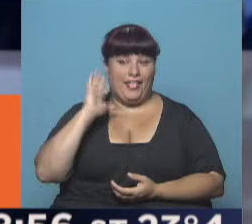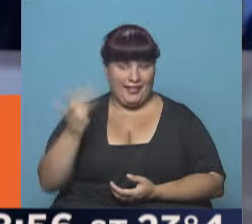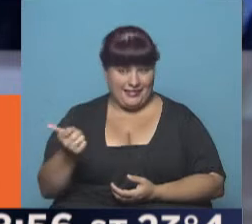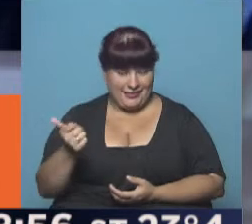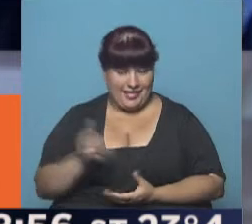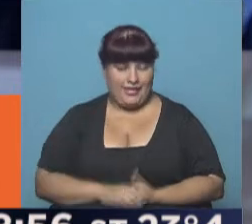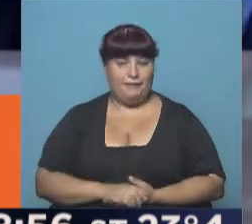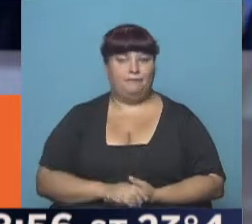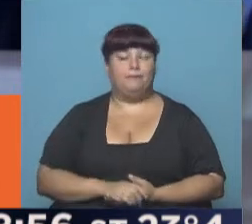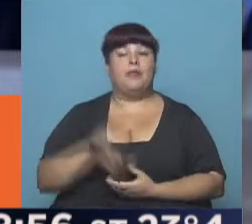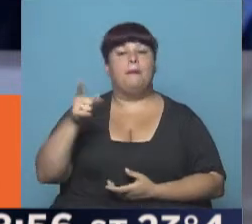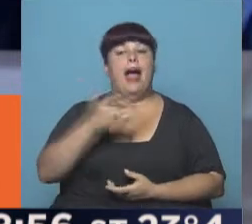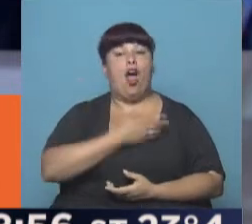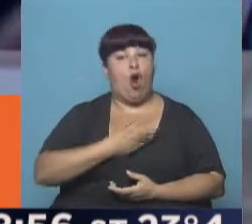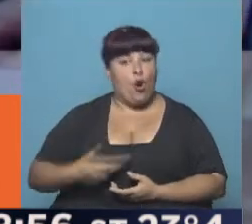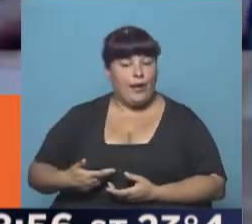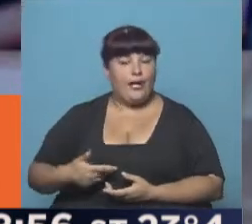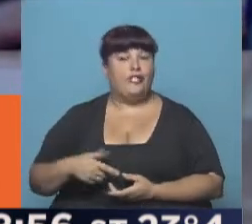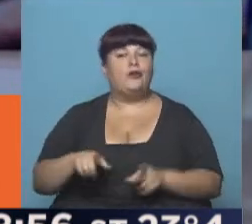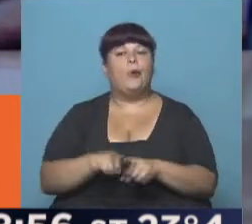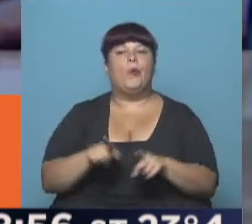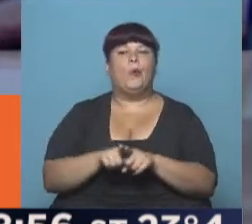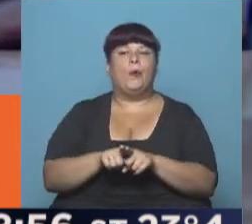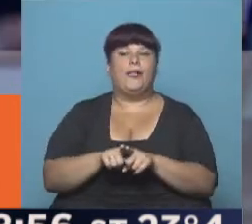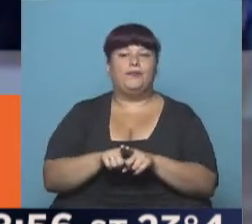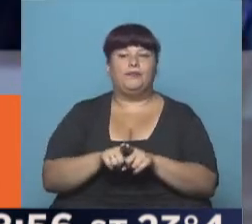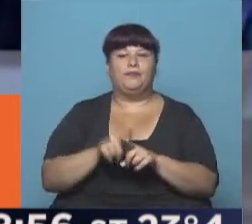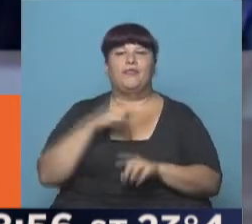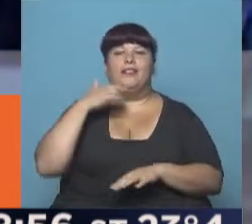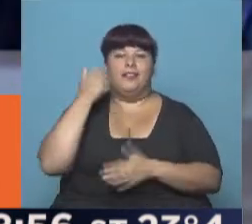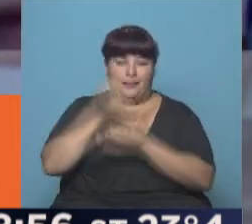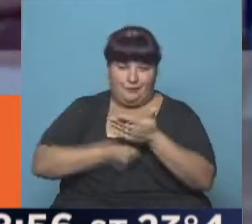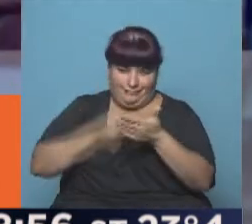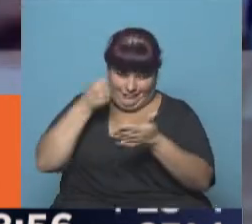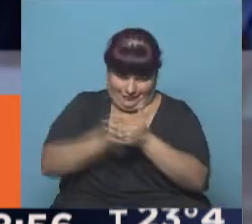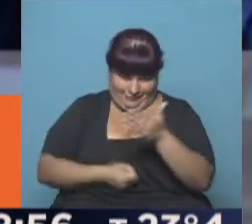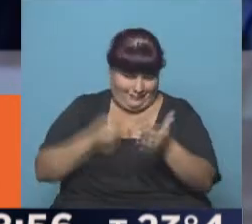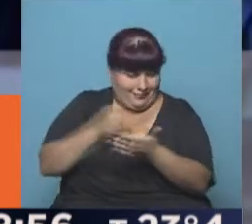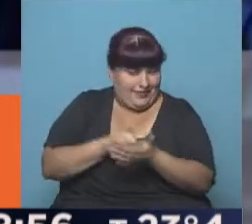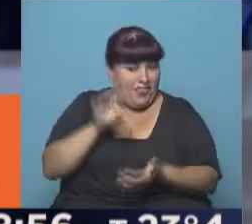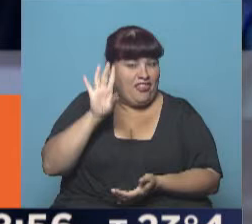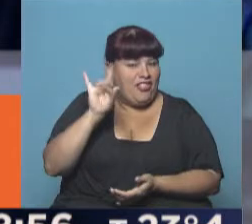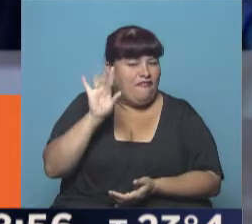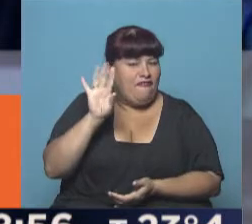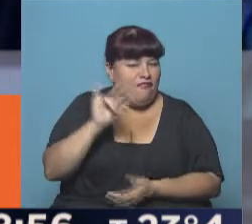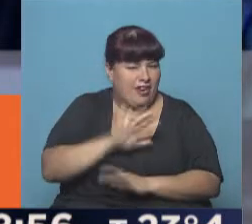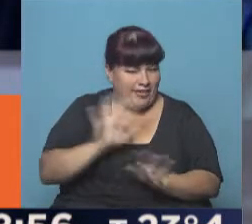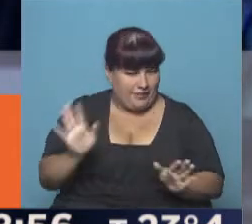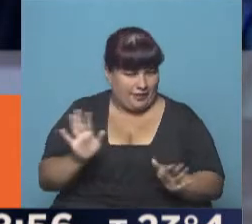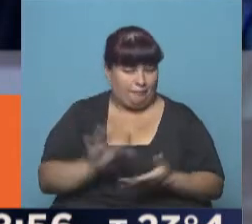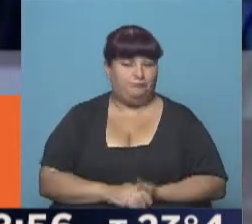2016 para el gobierno fue como subir el Himalaya en bicicleta, más o menos. Muy difícil.